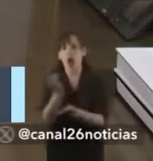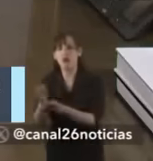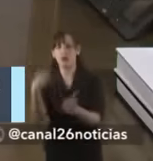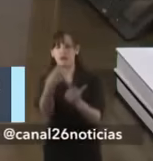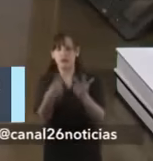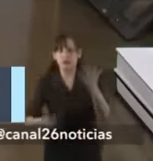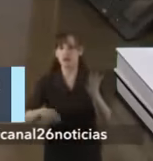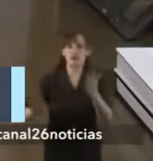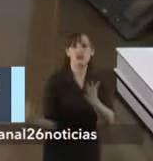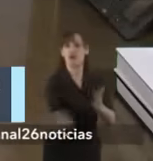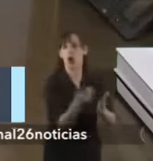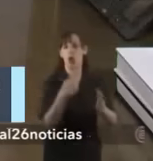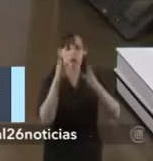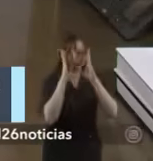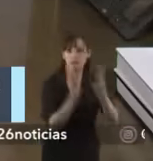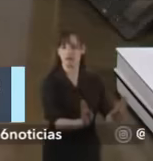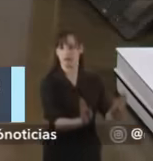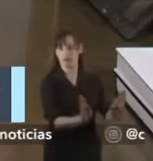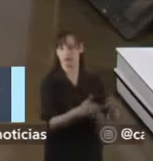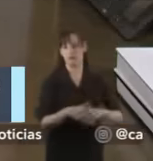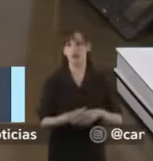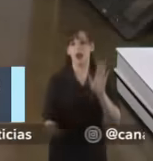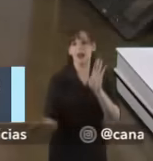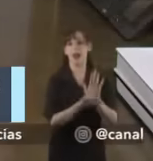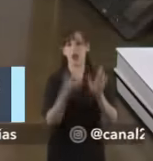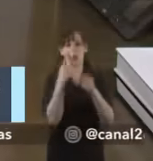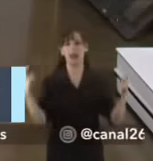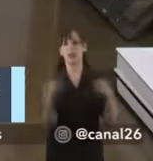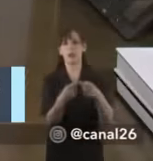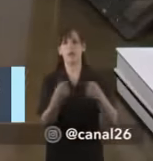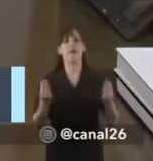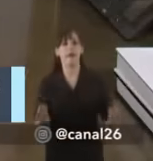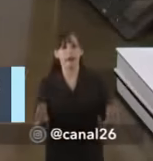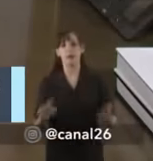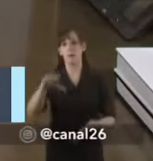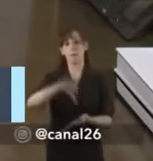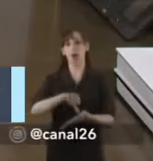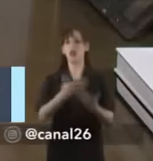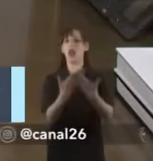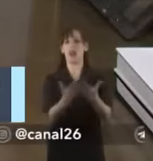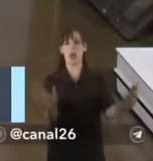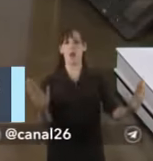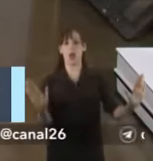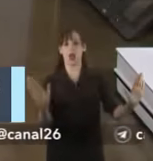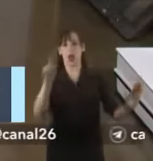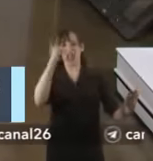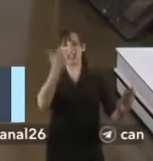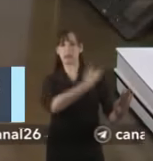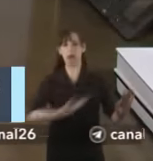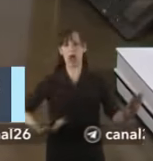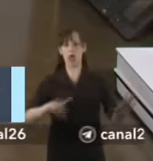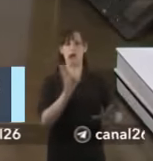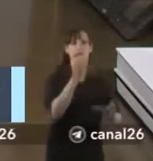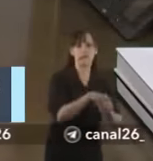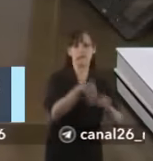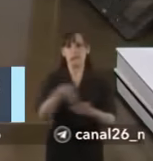gobierno el espíritu de la ley es volver a ser un país libre con un estado limitado que actúa en defensa de la vida la libertad y